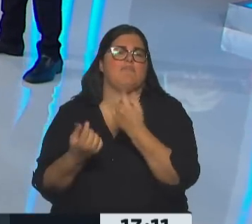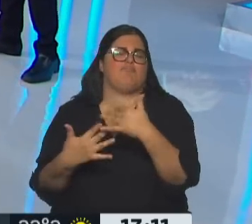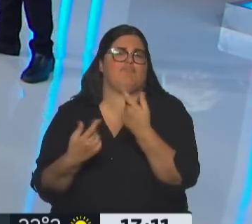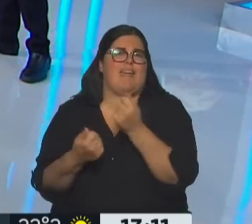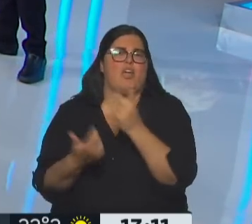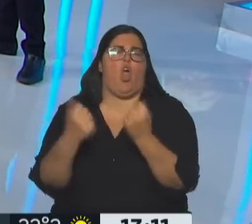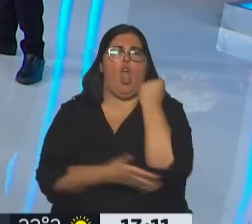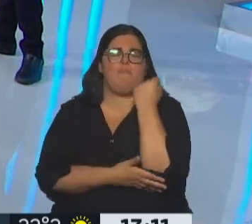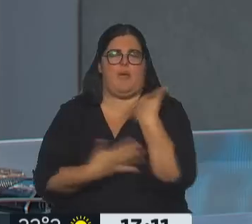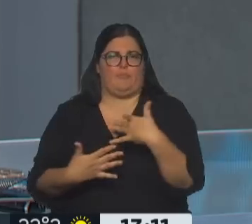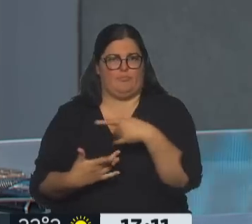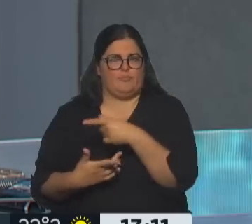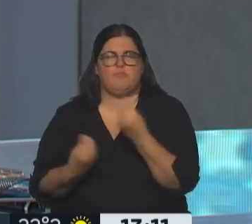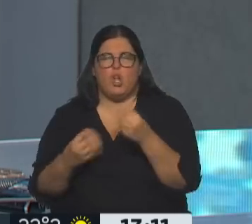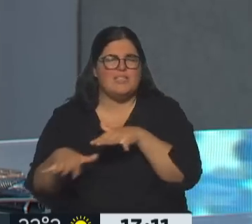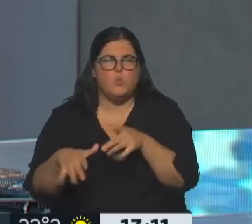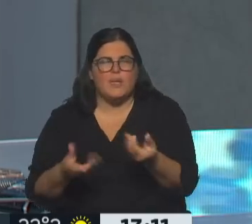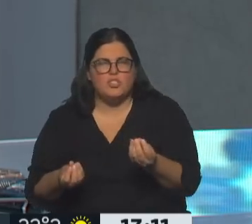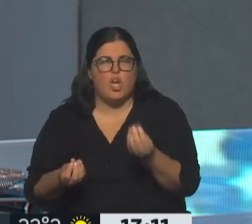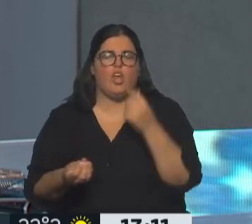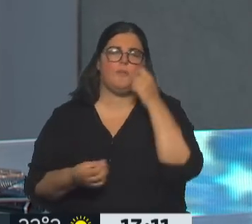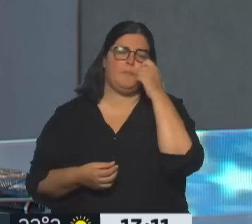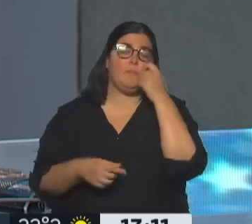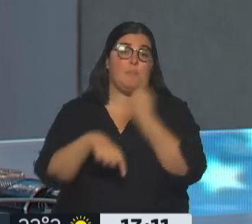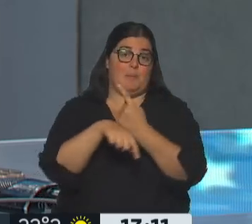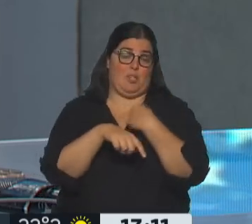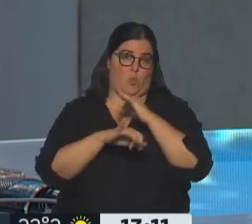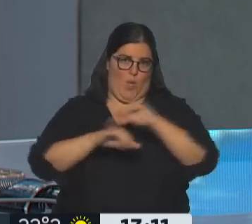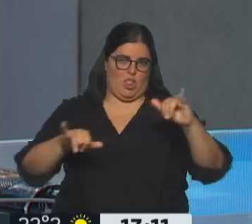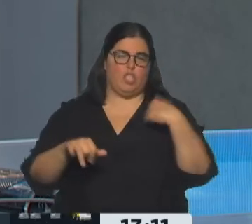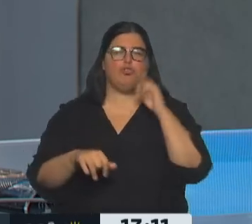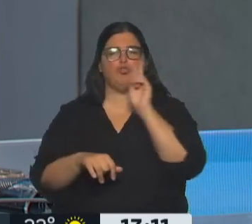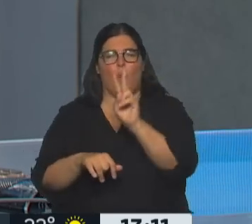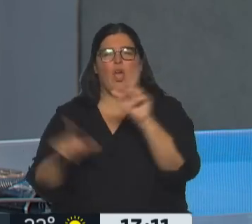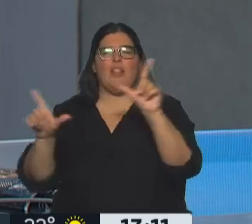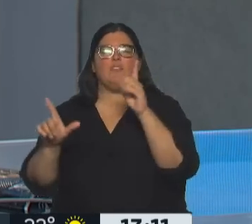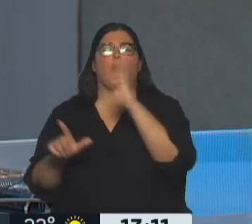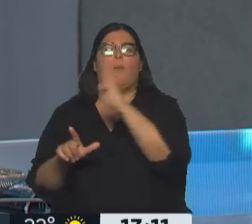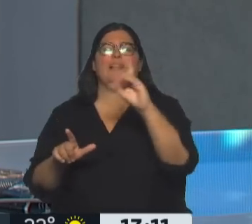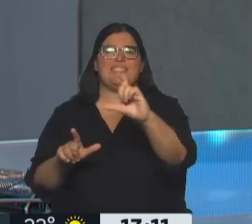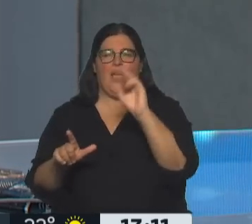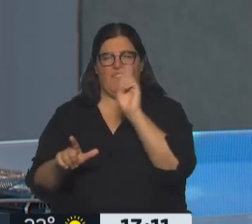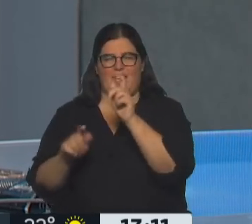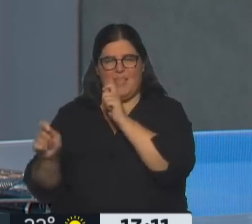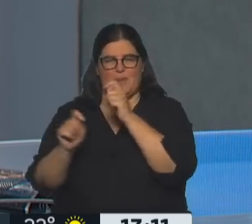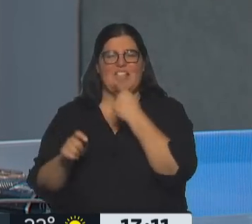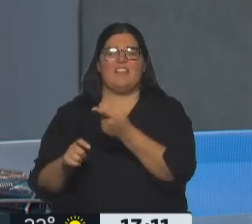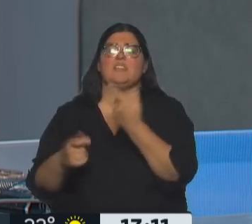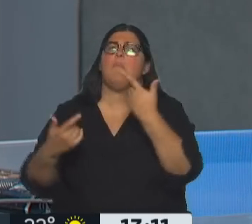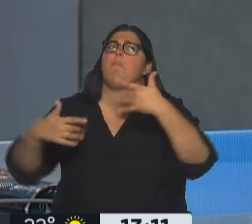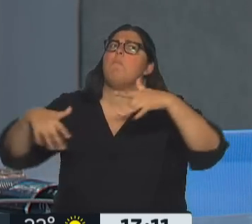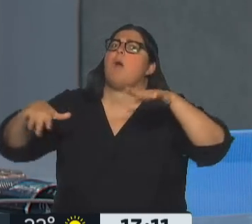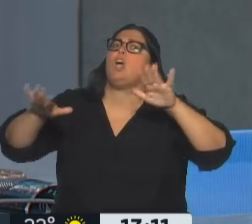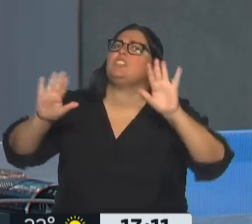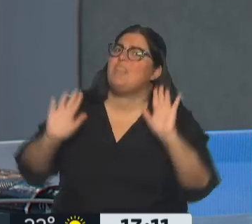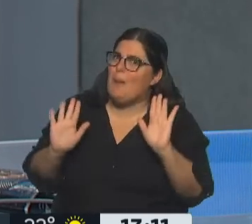¿Por qué está pasando esto? Bueno, primero veía una nota de la BBC del 2009 que decía posiblemente los BRIC